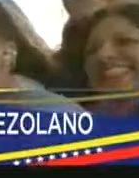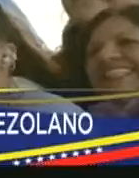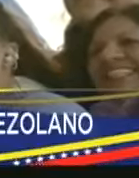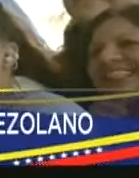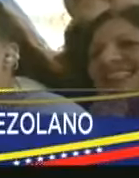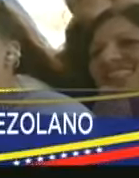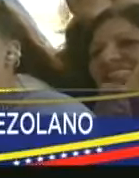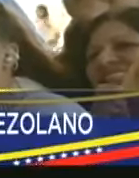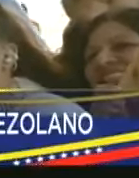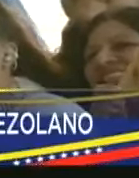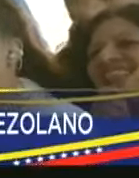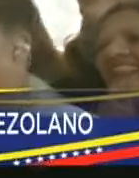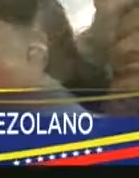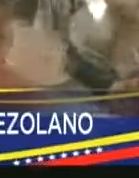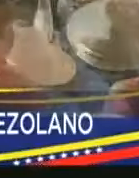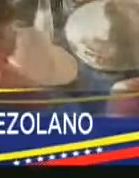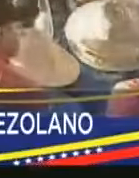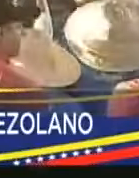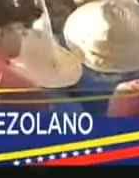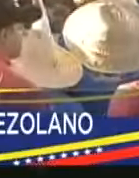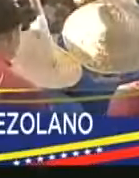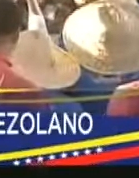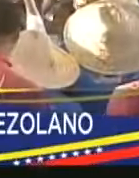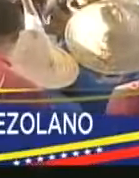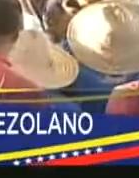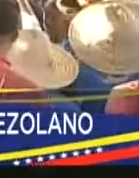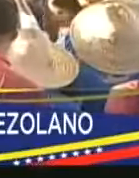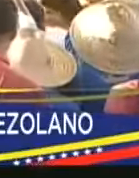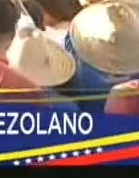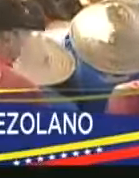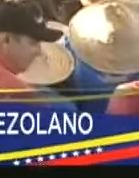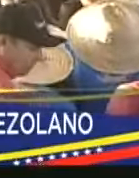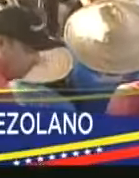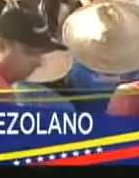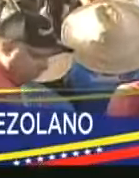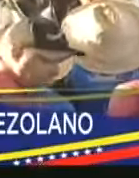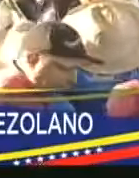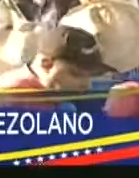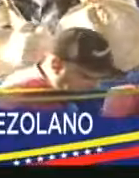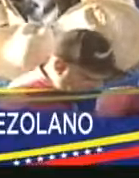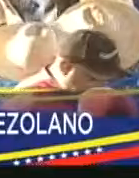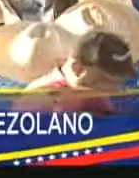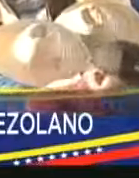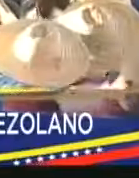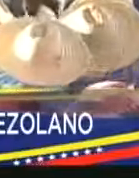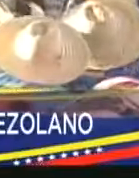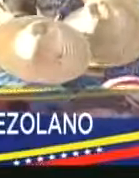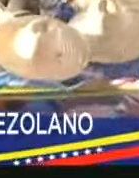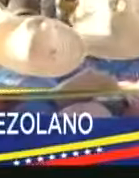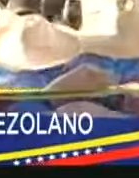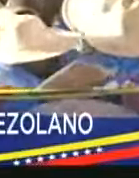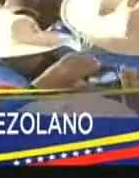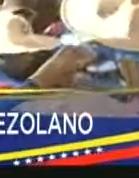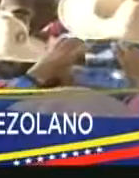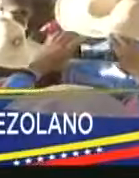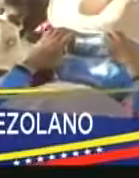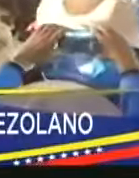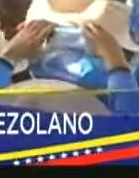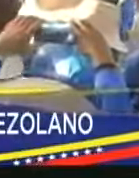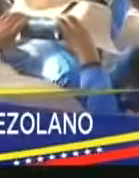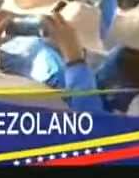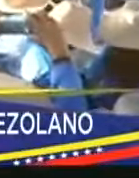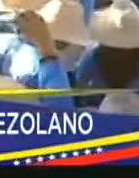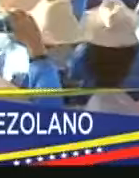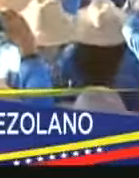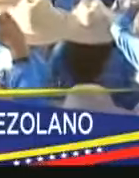política que acompaña el quinto objetivo del Plan de la Patria y por eso trabaja en la preservación y cuidado de nuestra ecología y